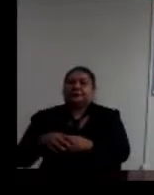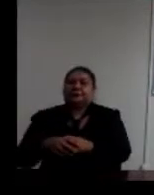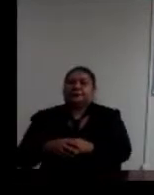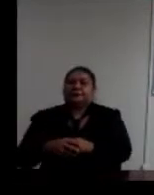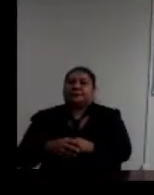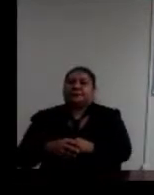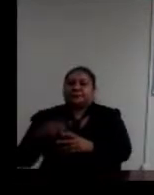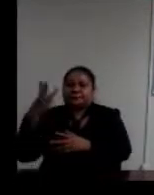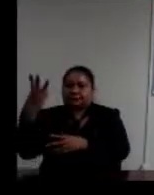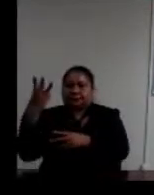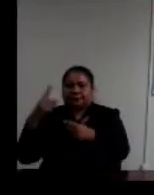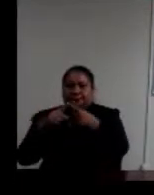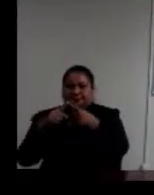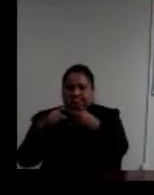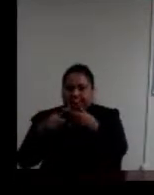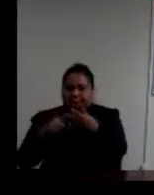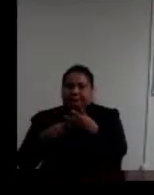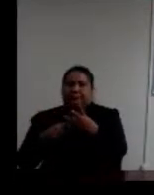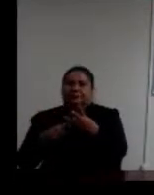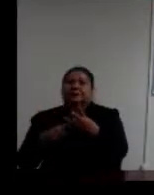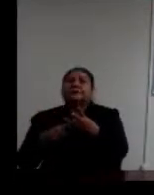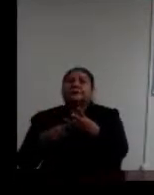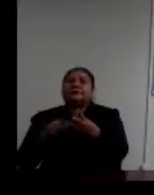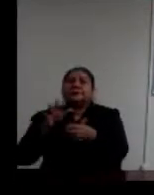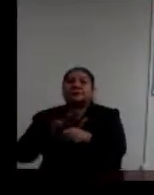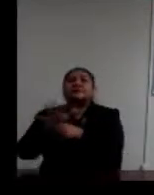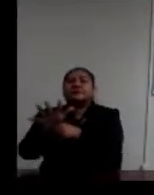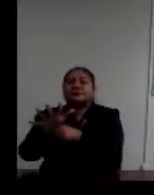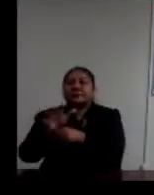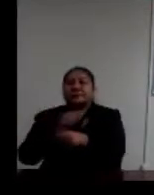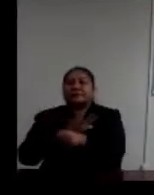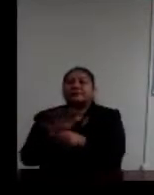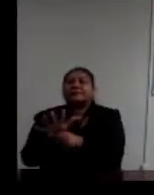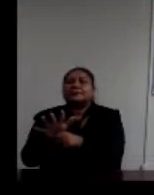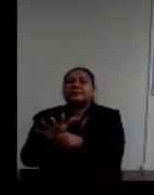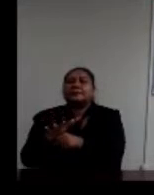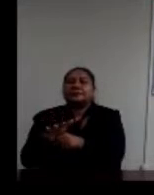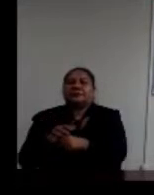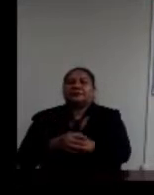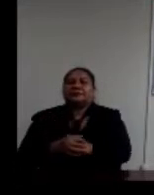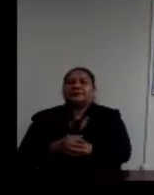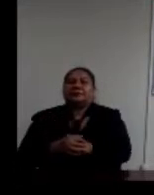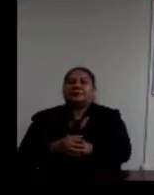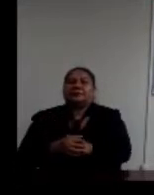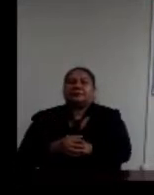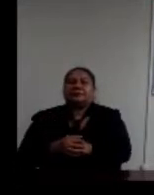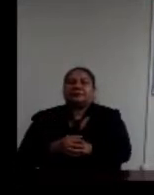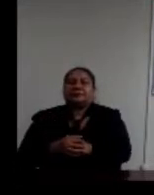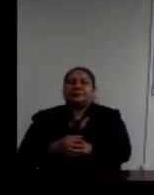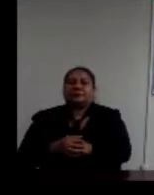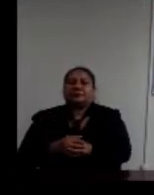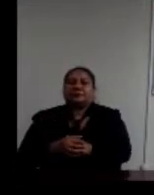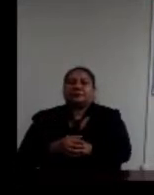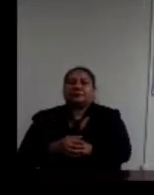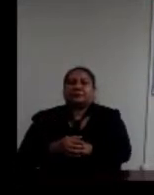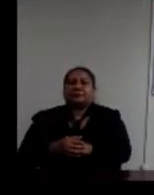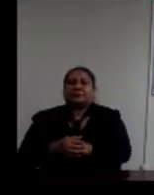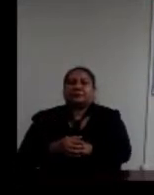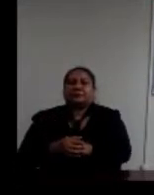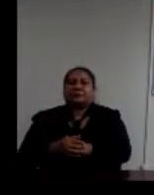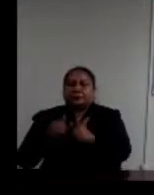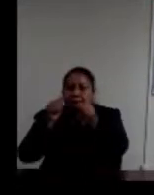Las tres importantes manifestaciones o manifestaciones más relevantes son, como su nombre lo dice, es